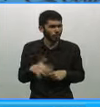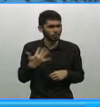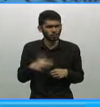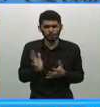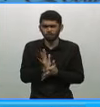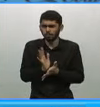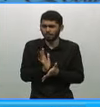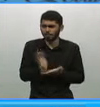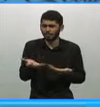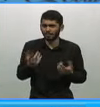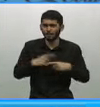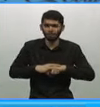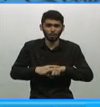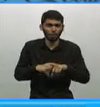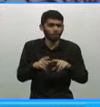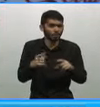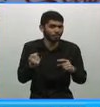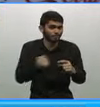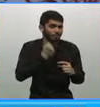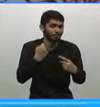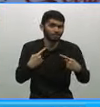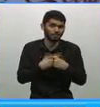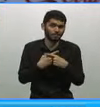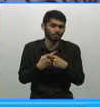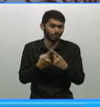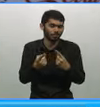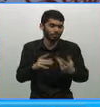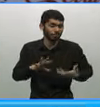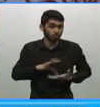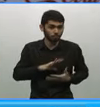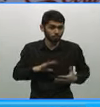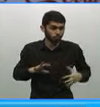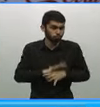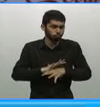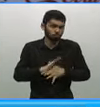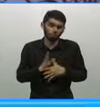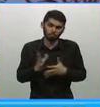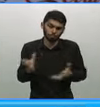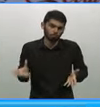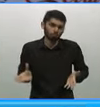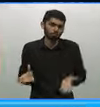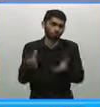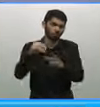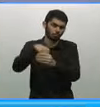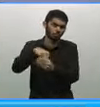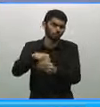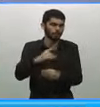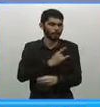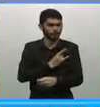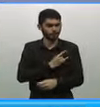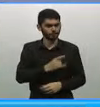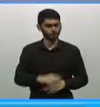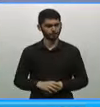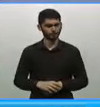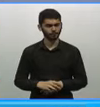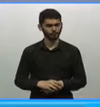competencias decisivas y me parece que también es justo que tenga esta posibilidad que tiene hoy en el Manchester. Para él fue una lesión